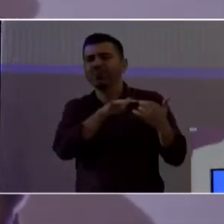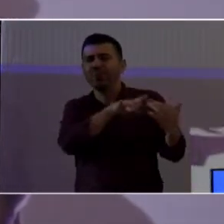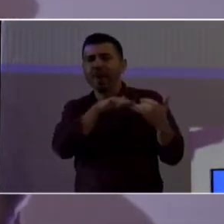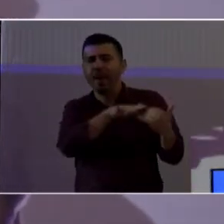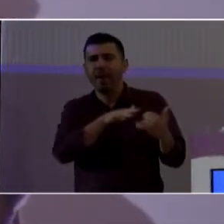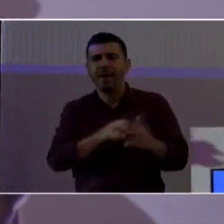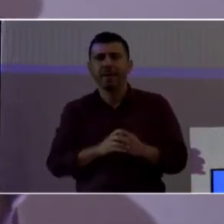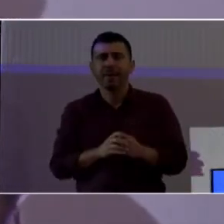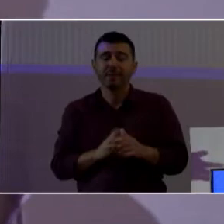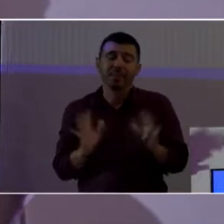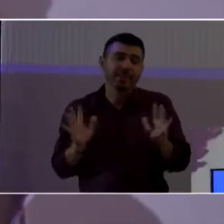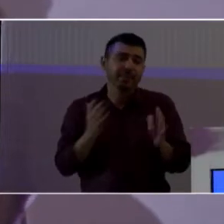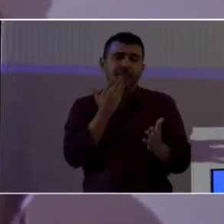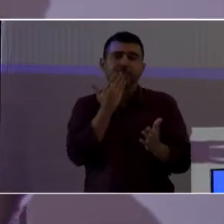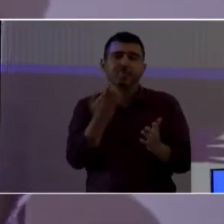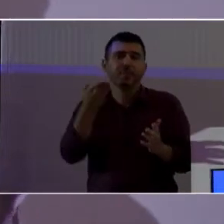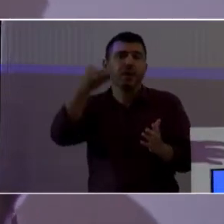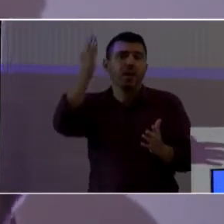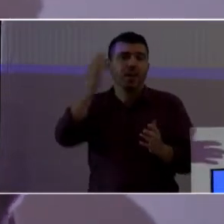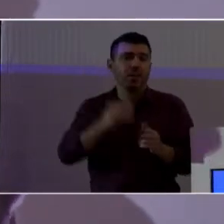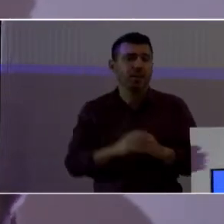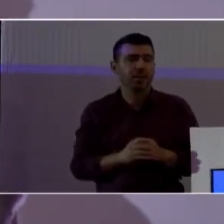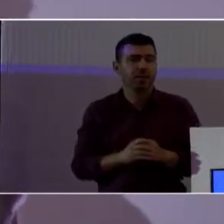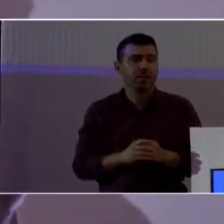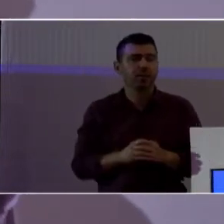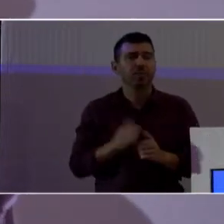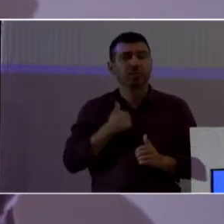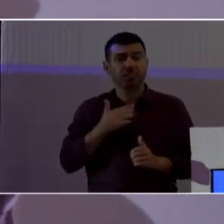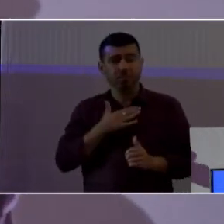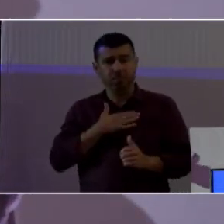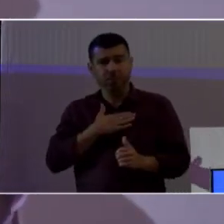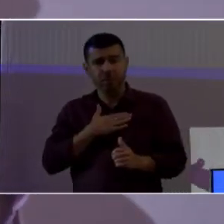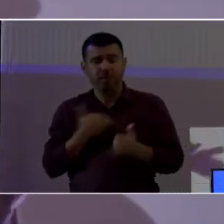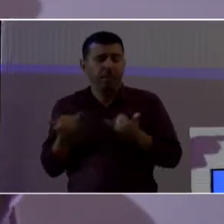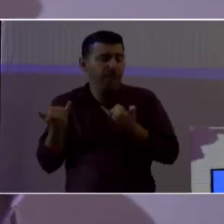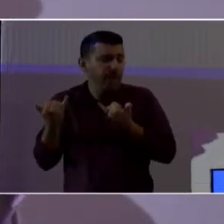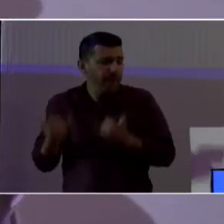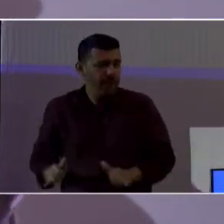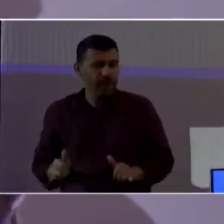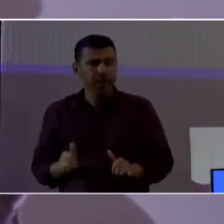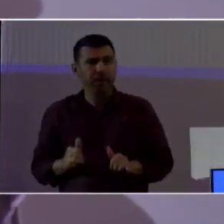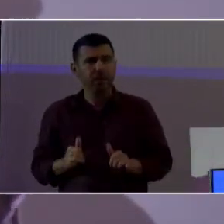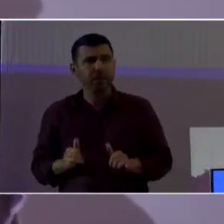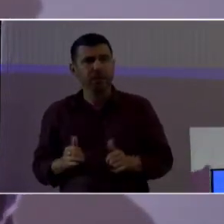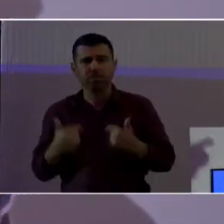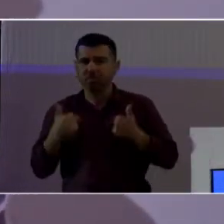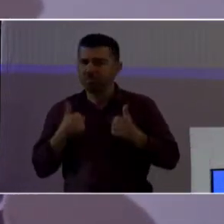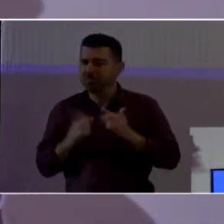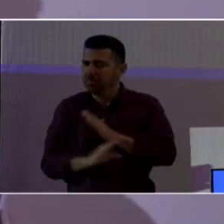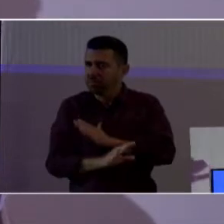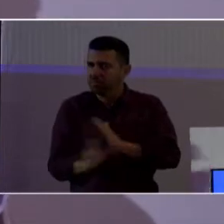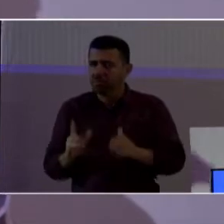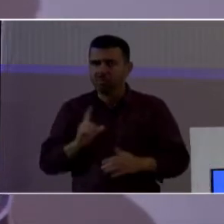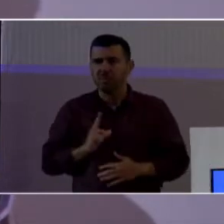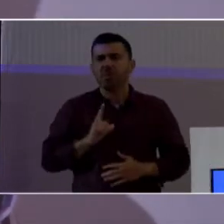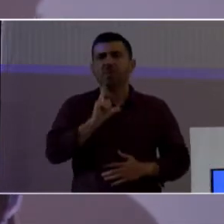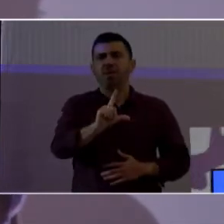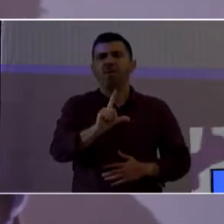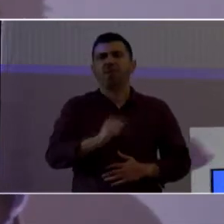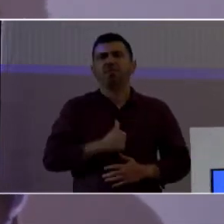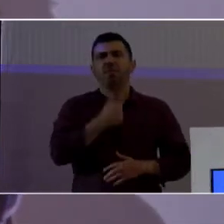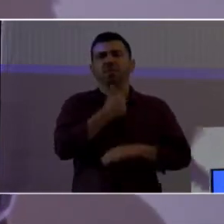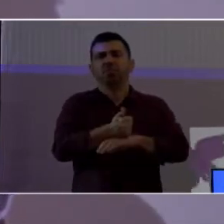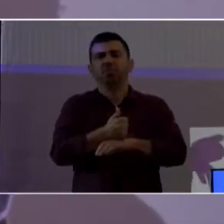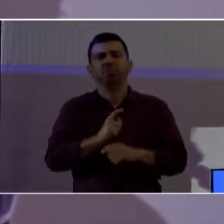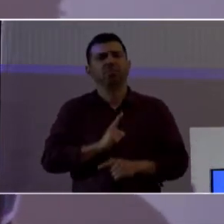Dios para mí, para muchas personas, pues terminó. Y hoy día me encuentro liderando la Asociación Más Arte Más Paz, porque soy